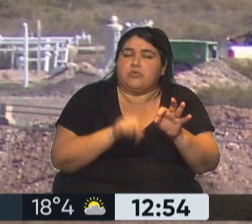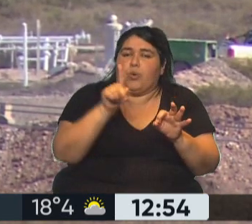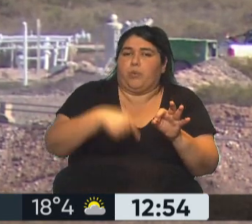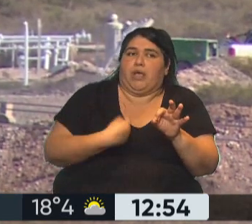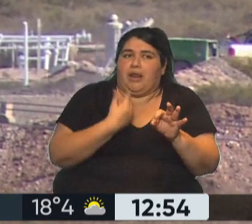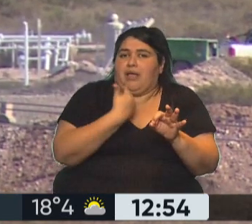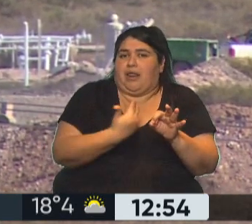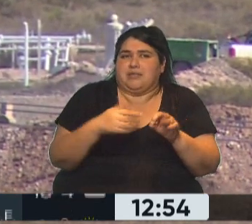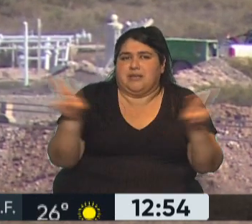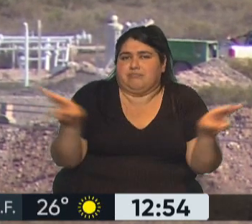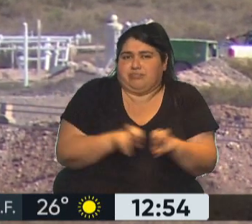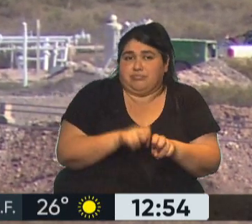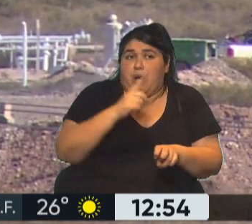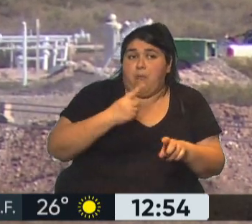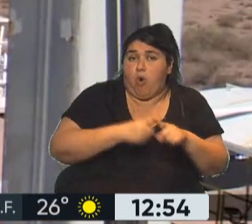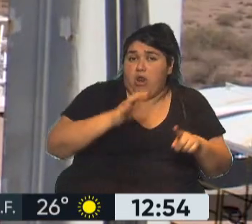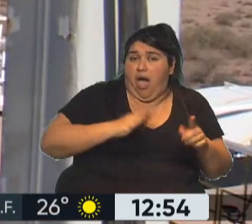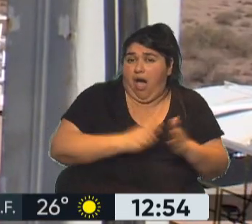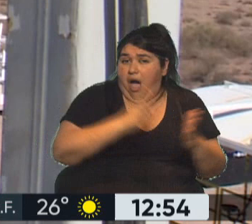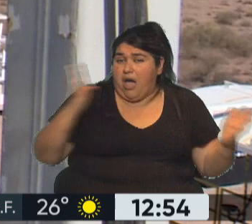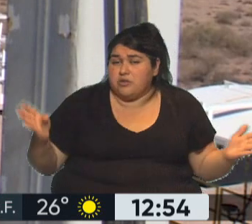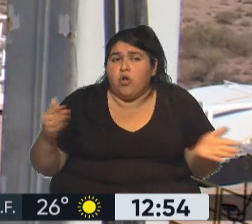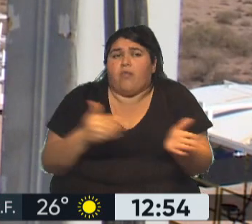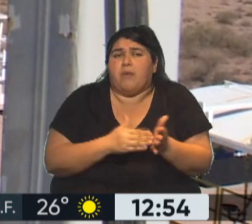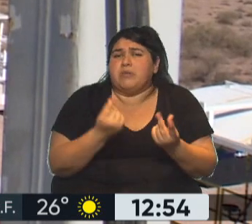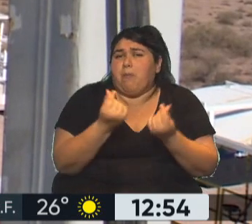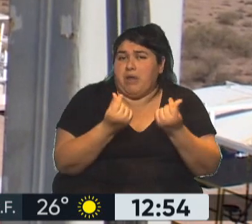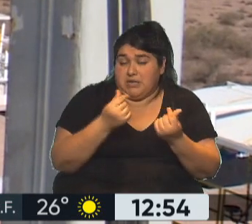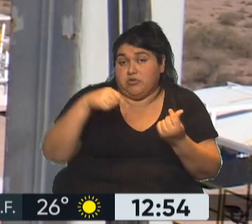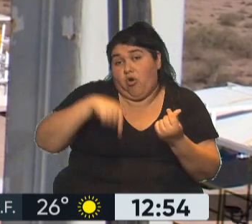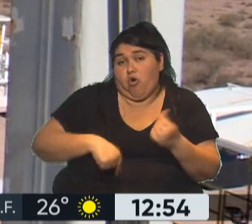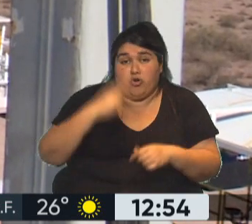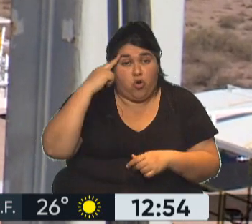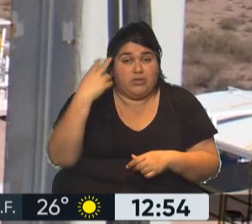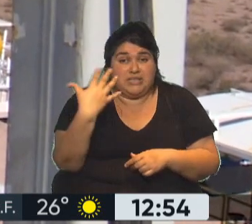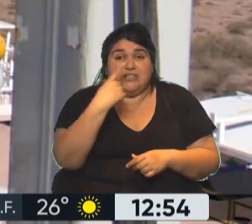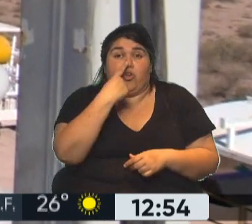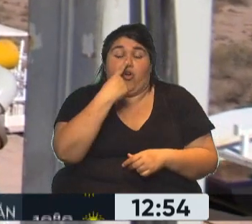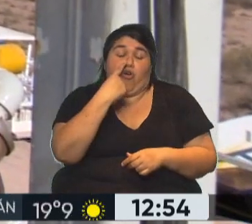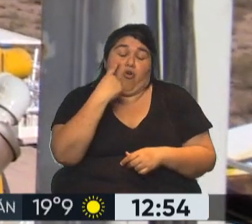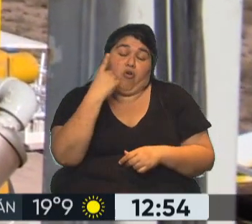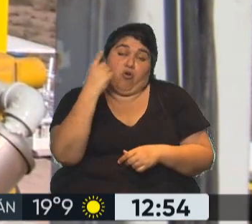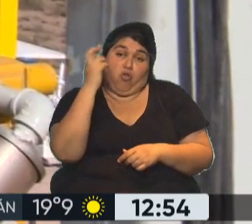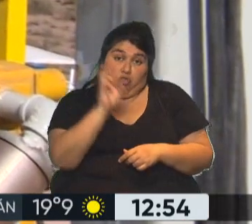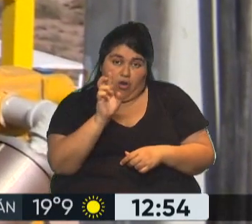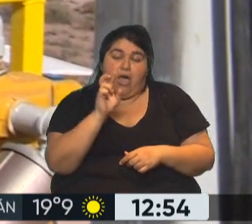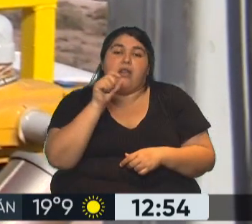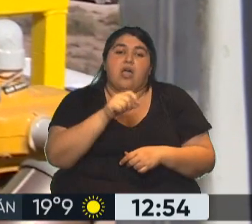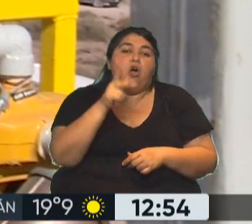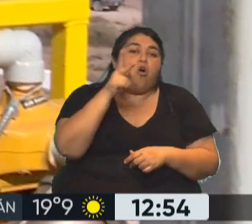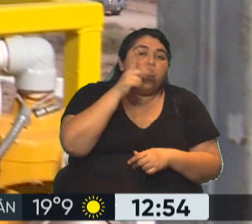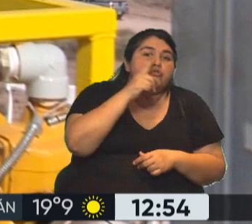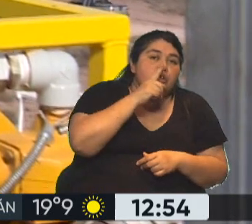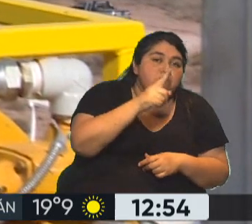ingresos anuales de acuerdo a la oscilación del precio del petróleo hoy en 95 dólares en un valor alto entre los cinco y ocho